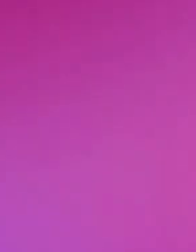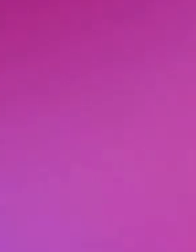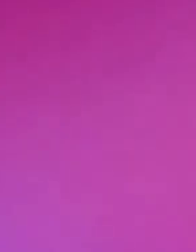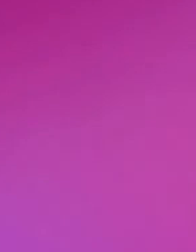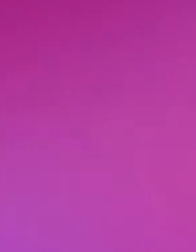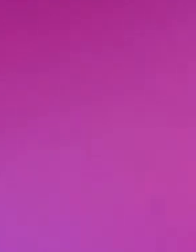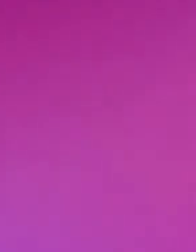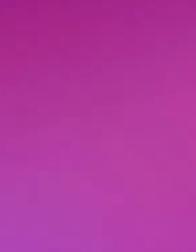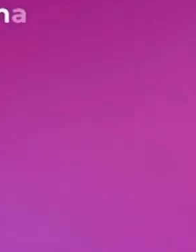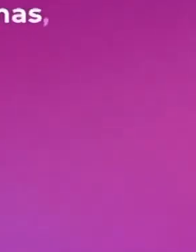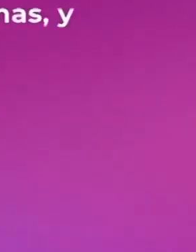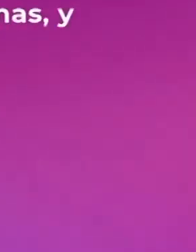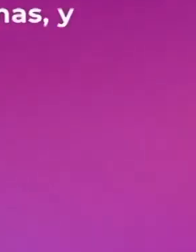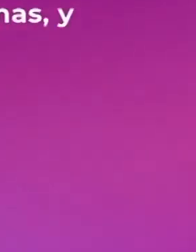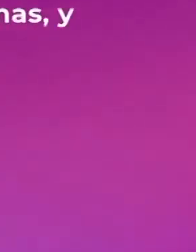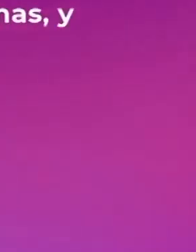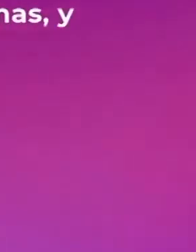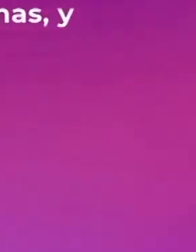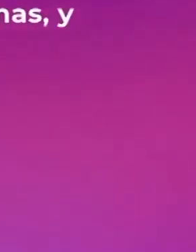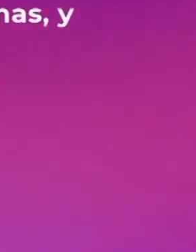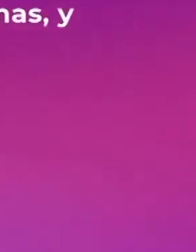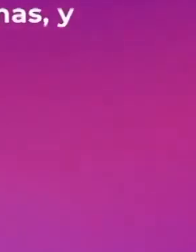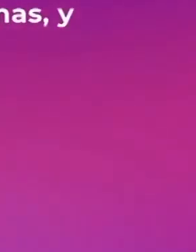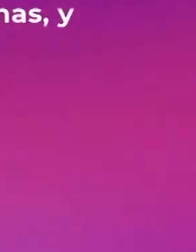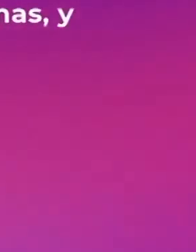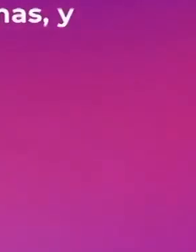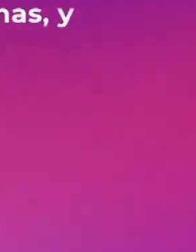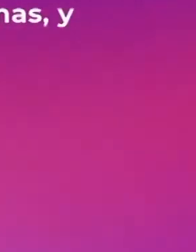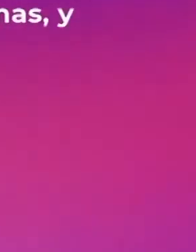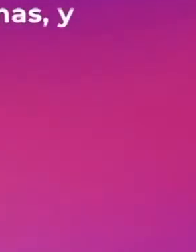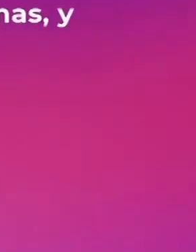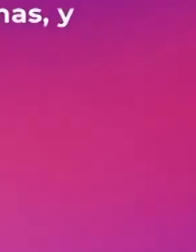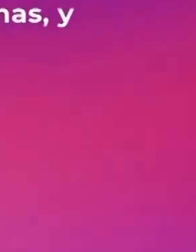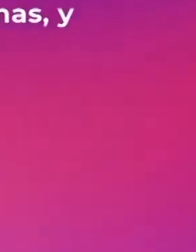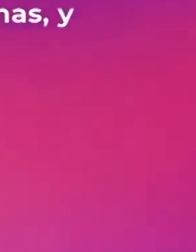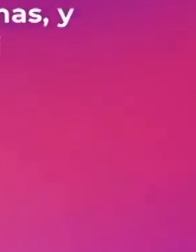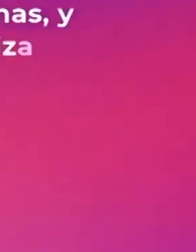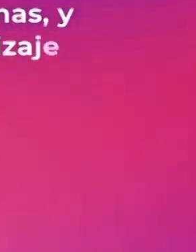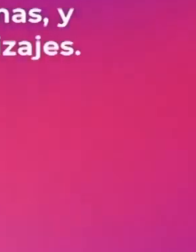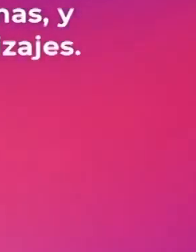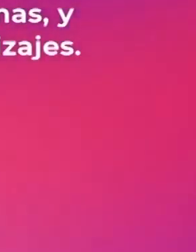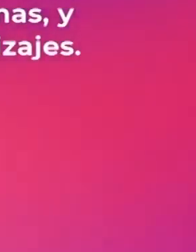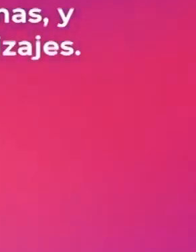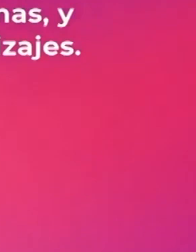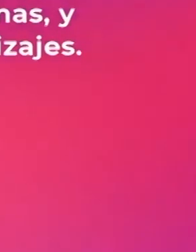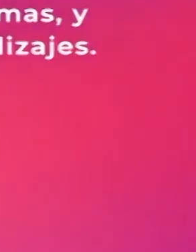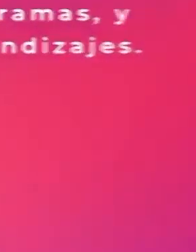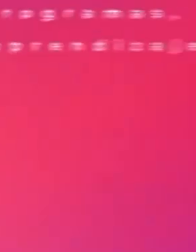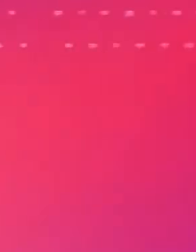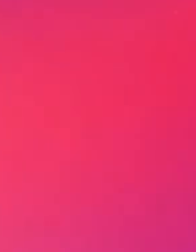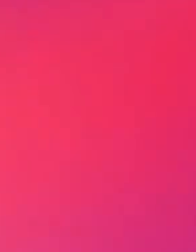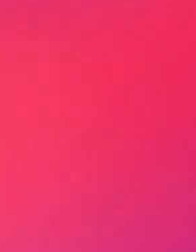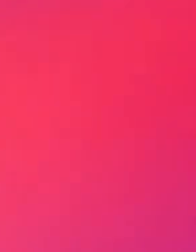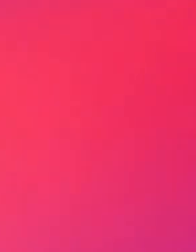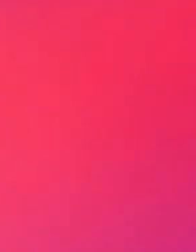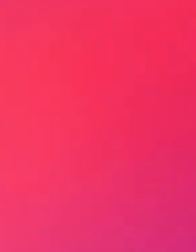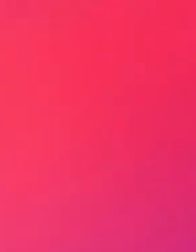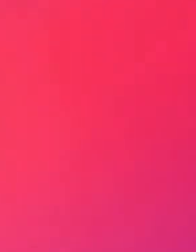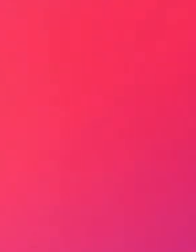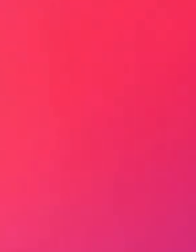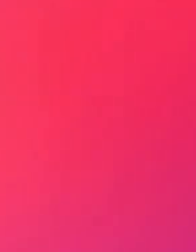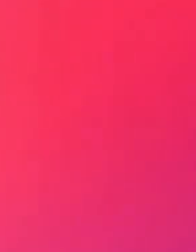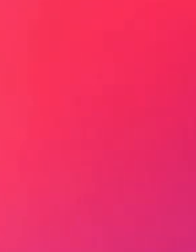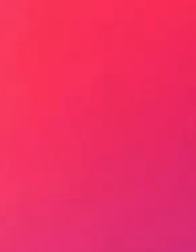aprendeencasa.cep.gov.mx, en donde podrás ver nuevamente los videos de los programas y además encontrarás actividades para fortalecer tus